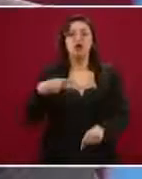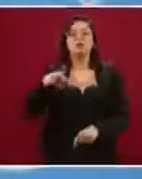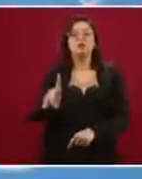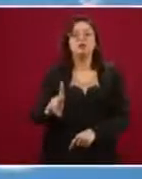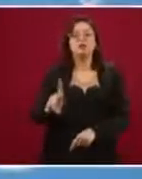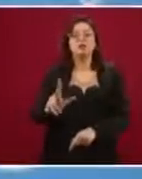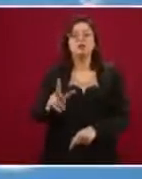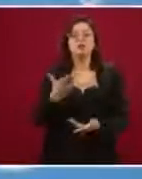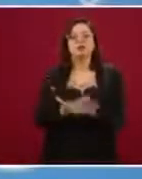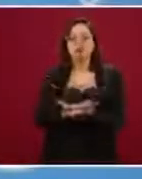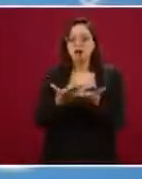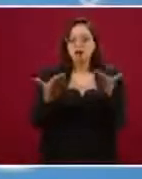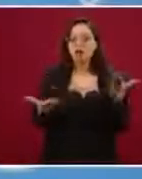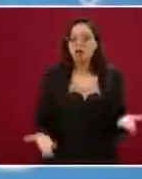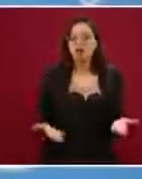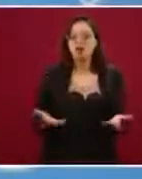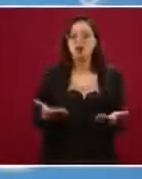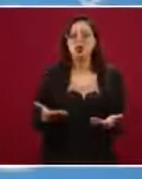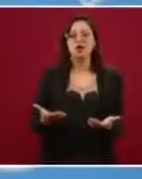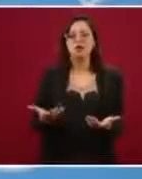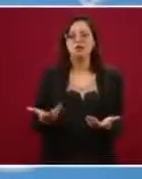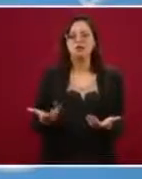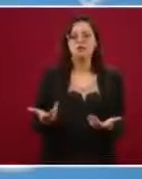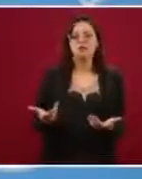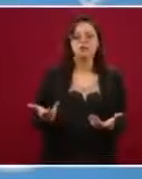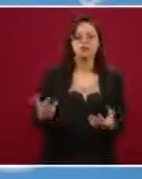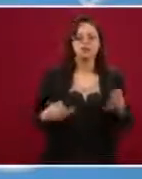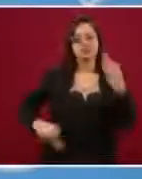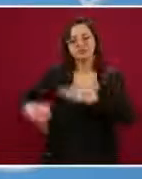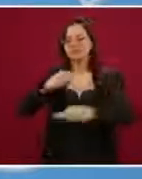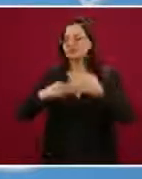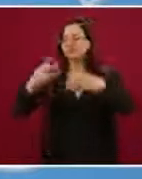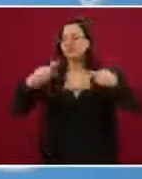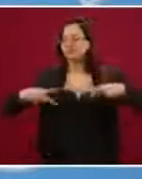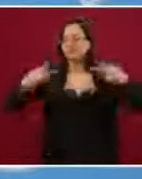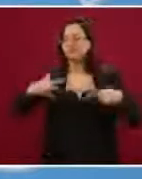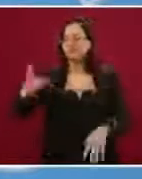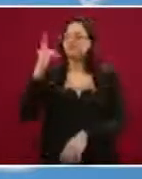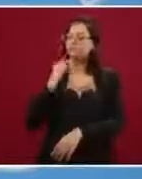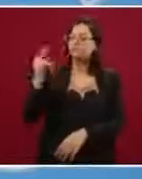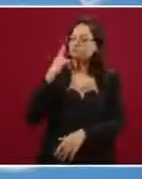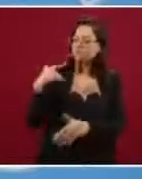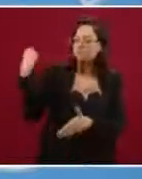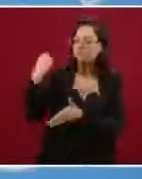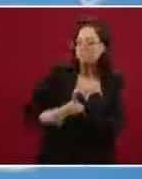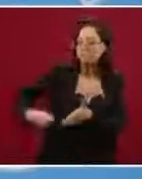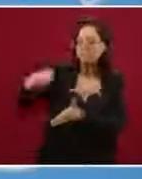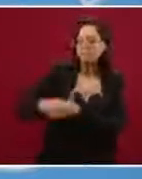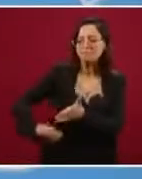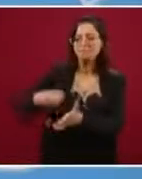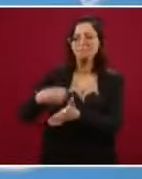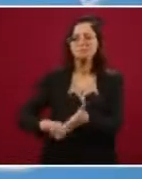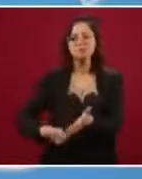ahora todos los del movimiento social, los de